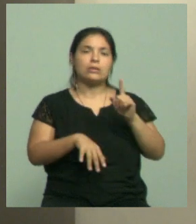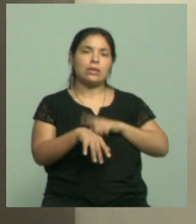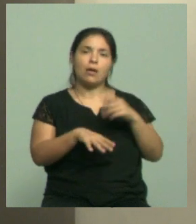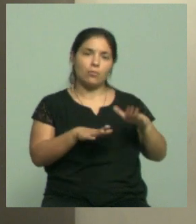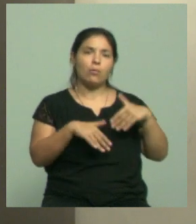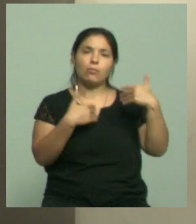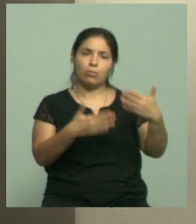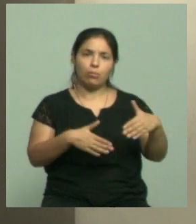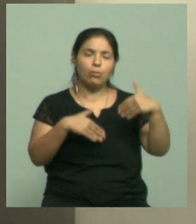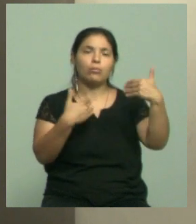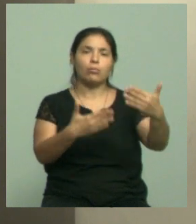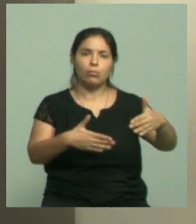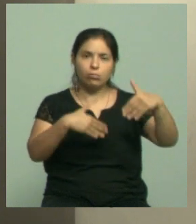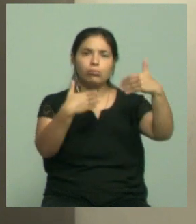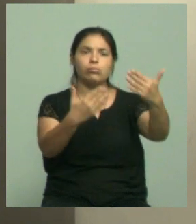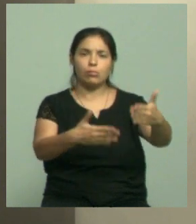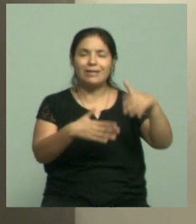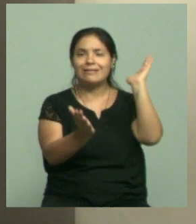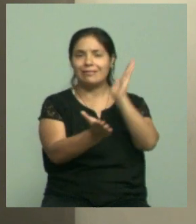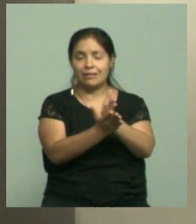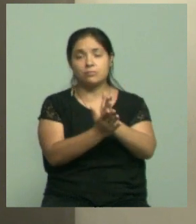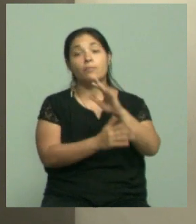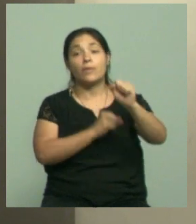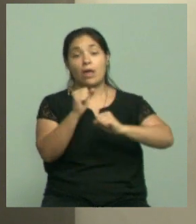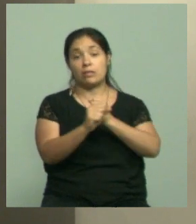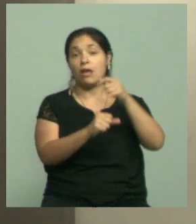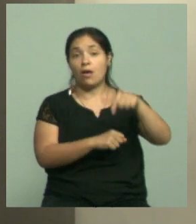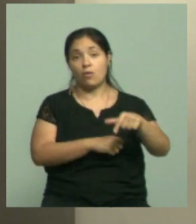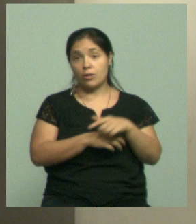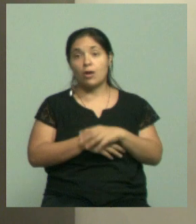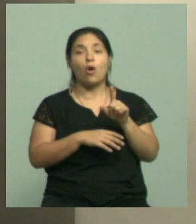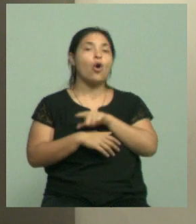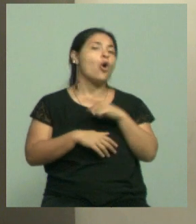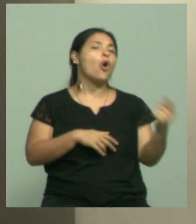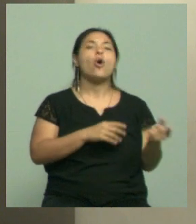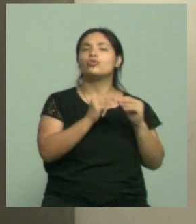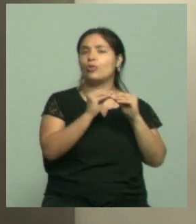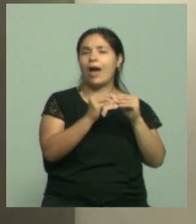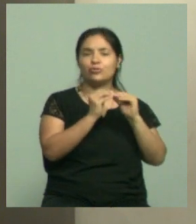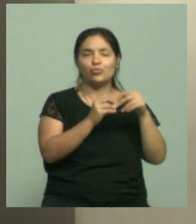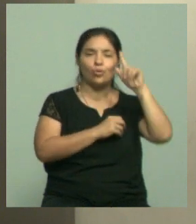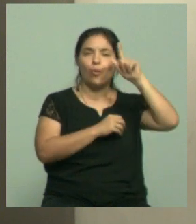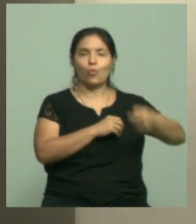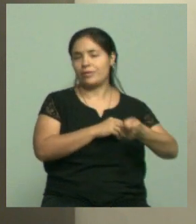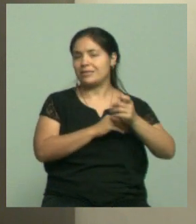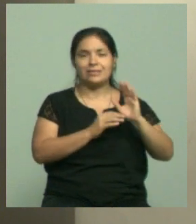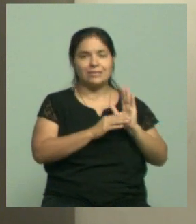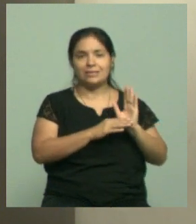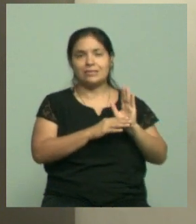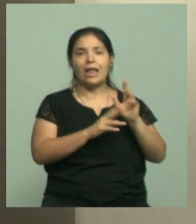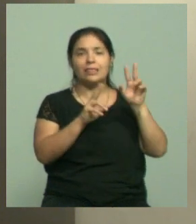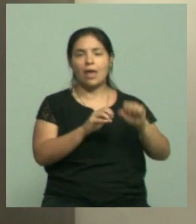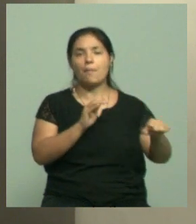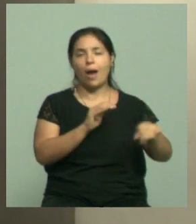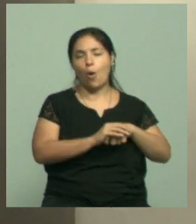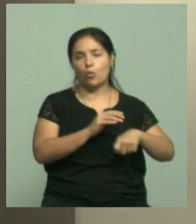sentencia, el cumplimiento de esa sentencia, pero en este momento se encontraba atravesando otro proceso judicial por corrupción.